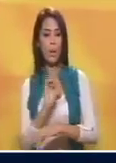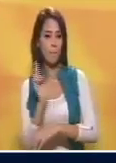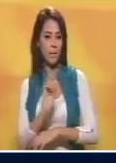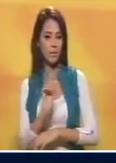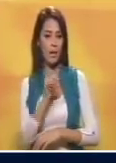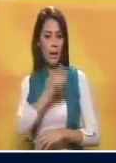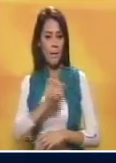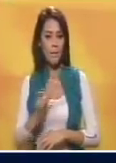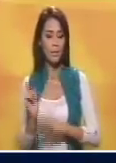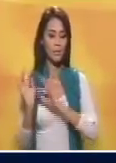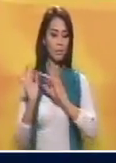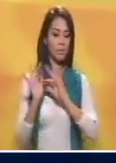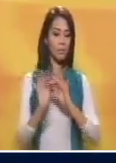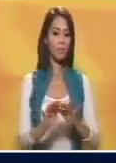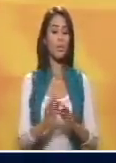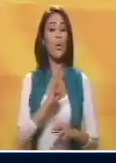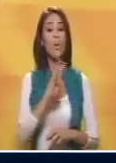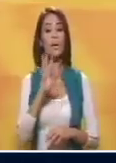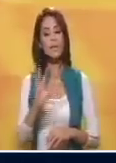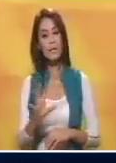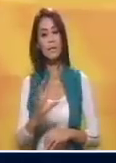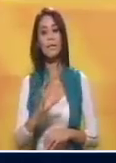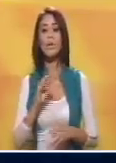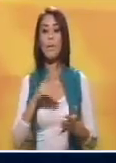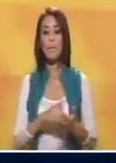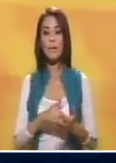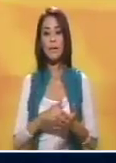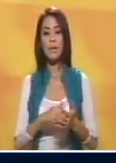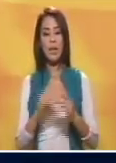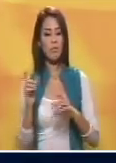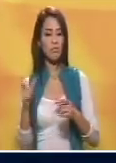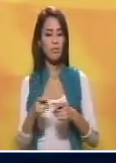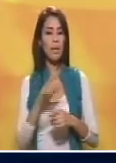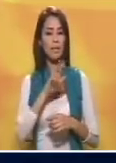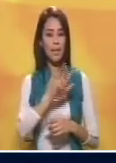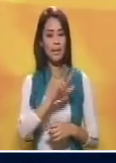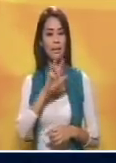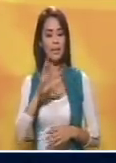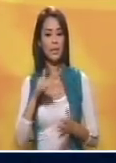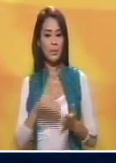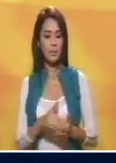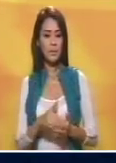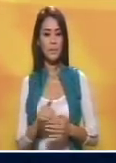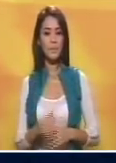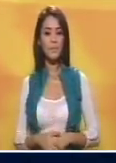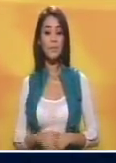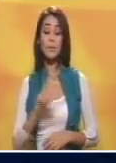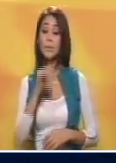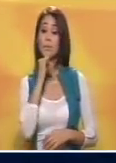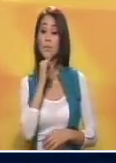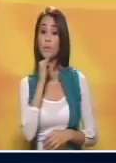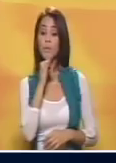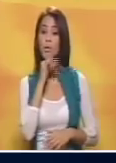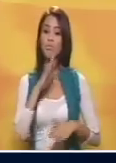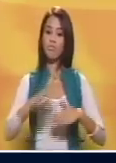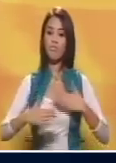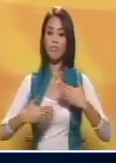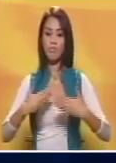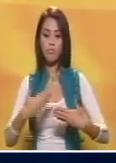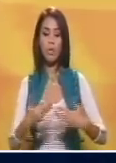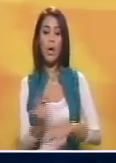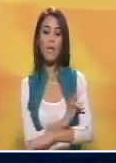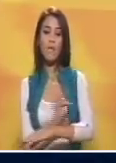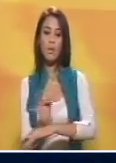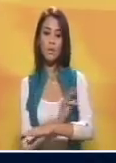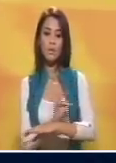de personas pasó de 45.000 a un poco menos de 35.000. Asimismo, anunció que en esos pasos fronterizos